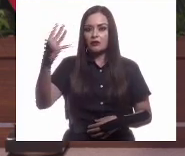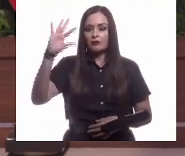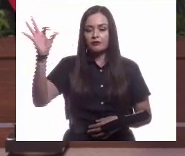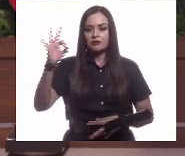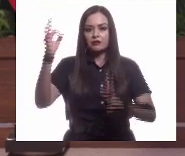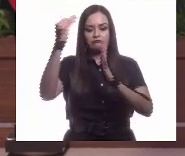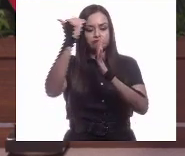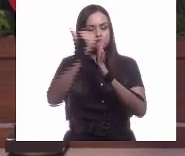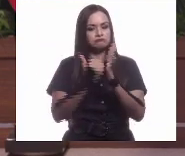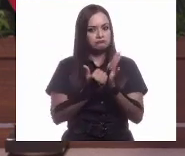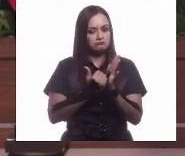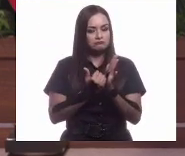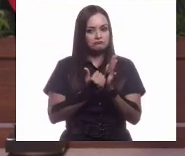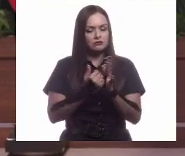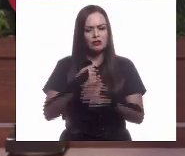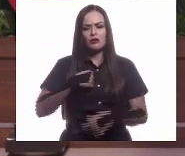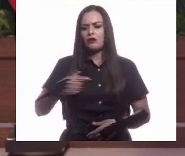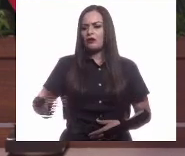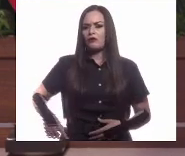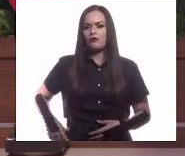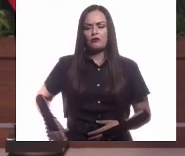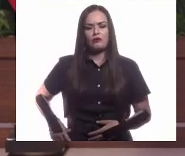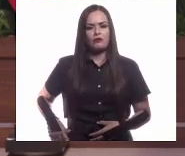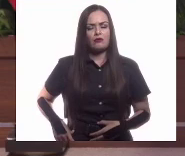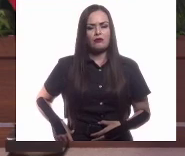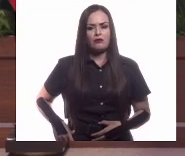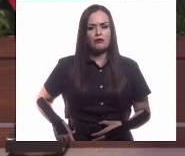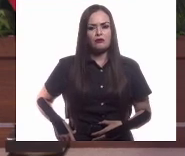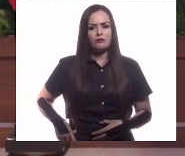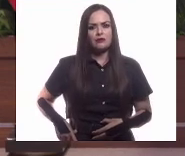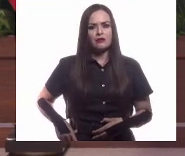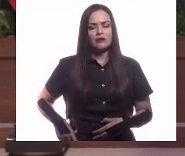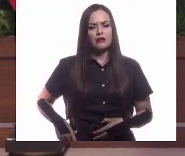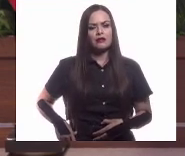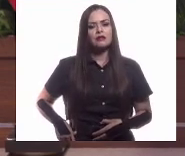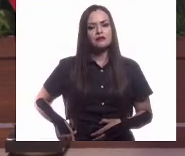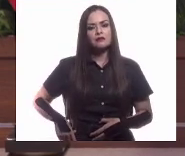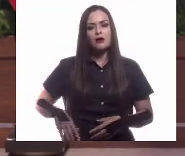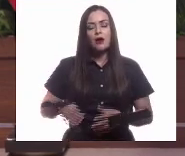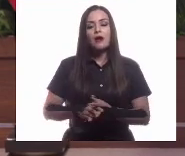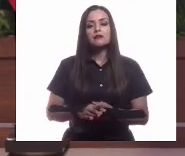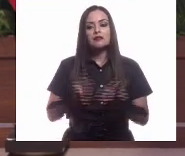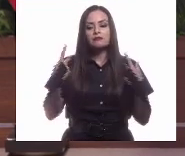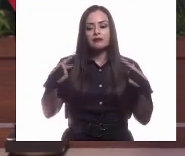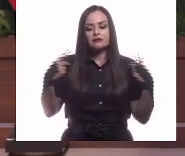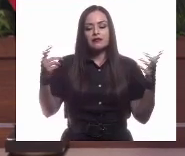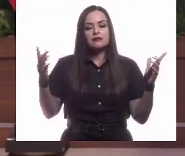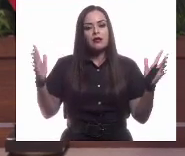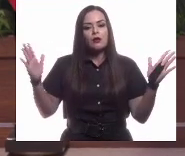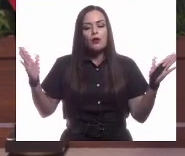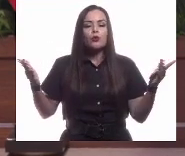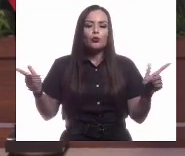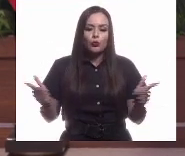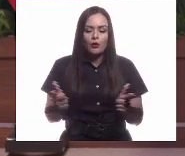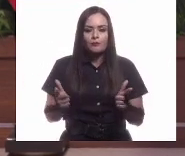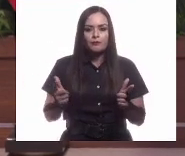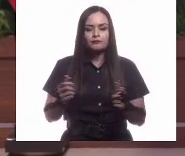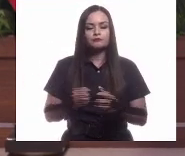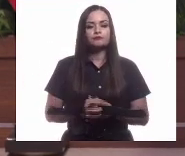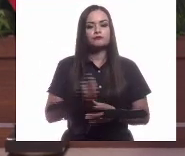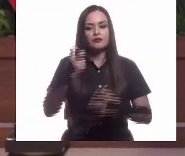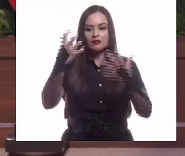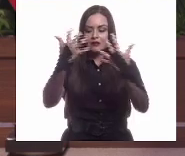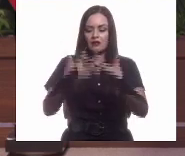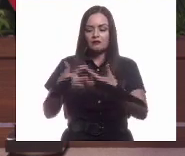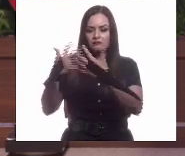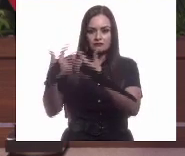población. Somos hoy un gobierno más esbelto y por ello más eficiente. Tanta participación de la sociedad de iniciativa